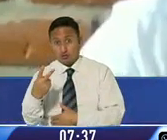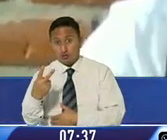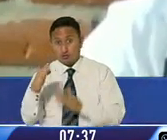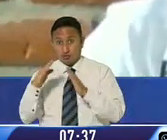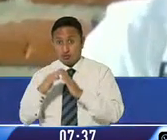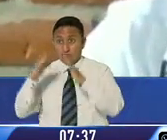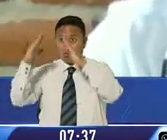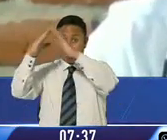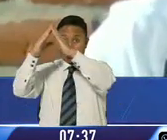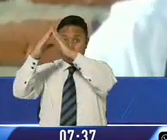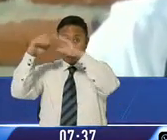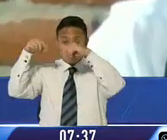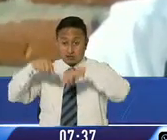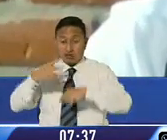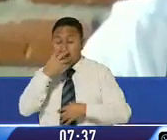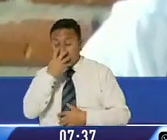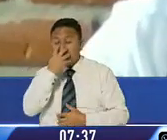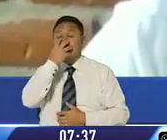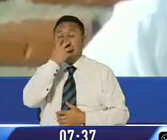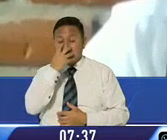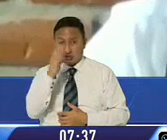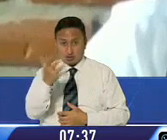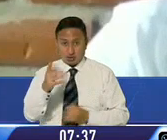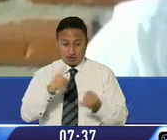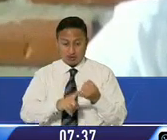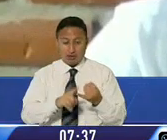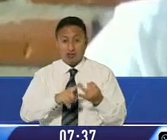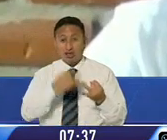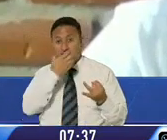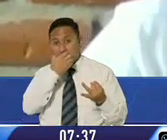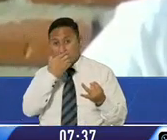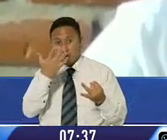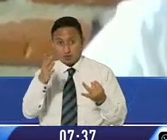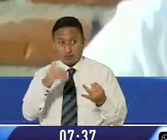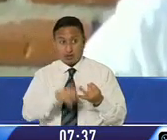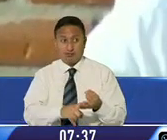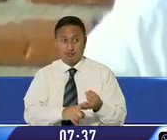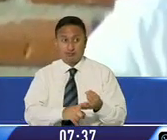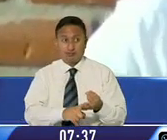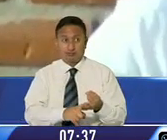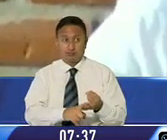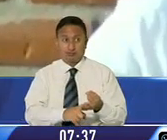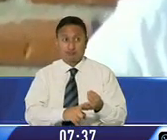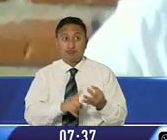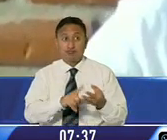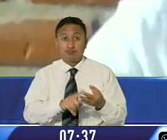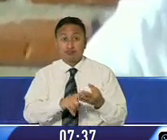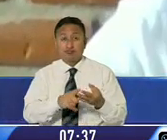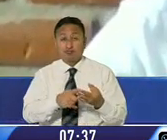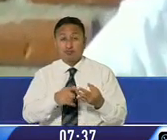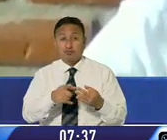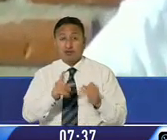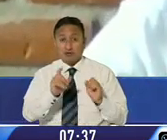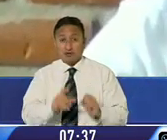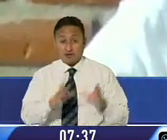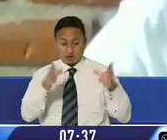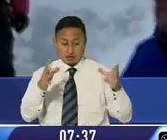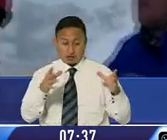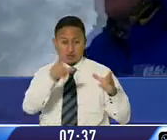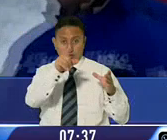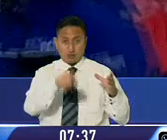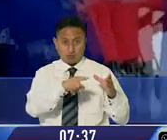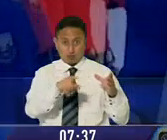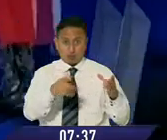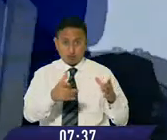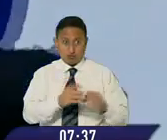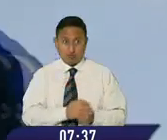montaña. No tienen tanques de oxígeno, no tienen una radio operativa, no tienen un botiquín de primeros auxilios.